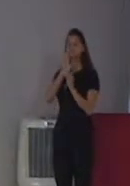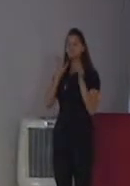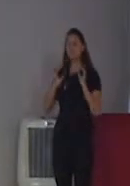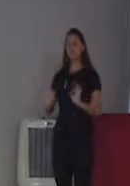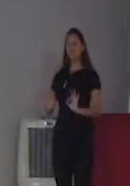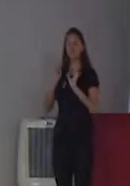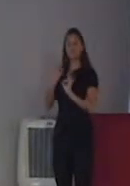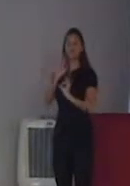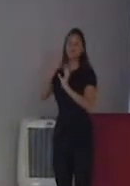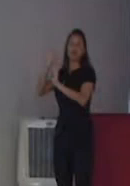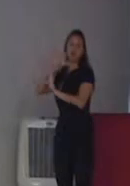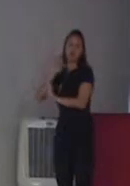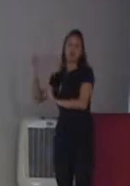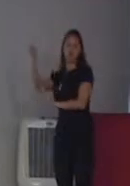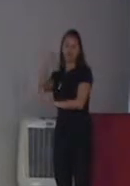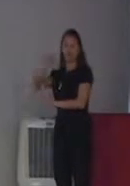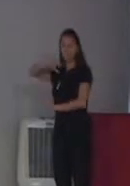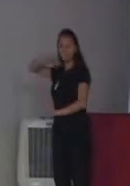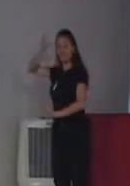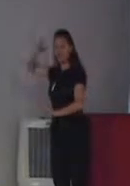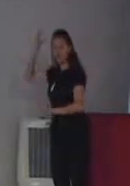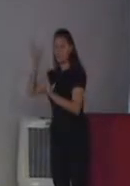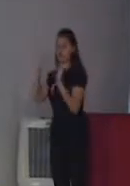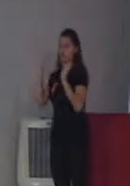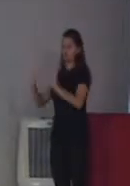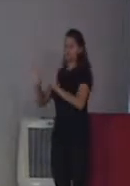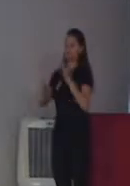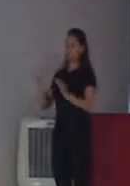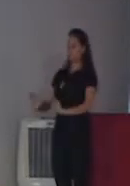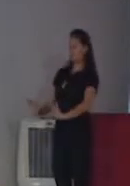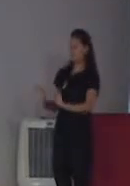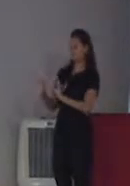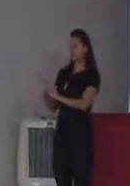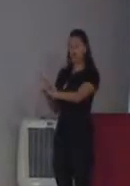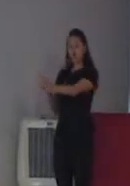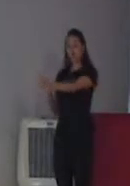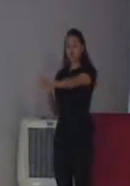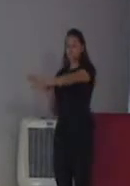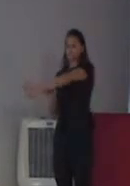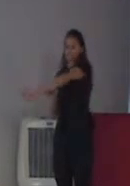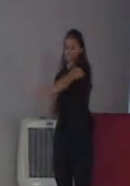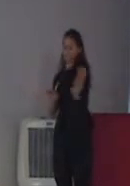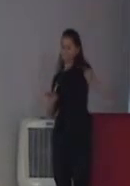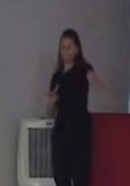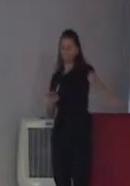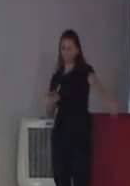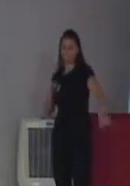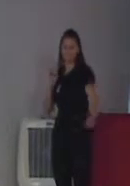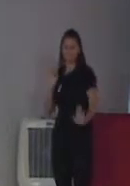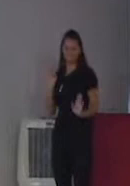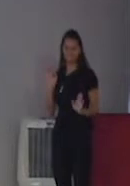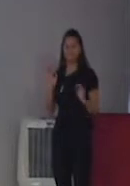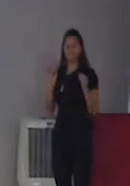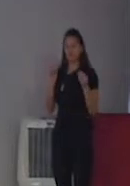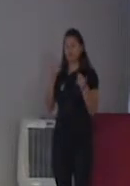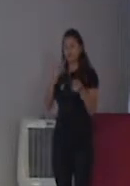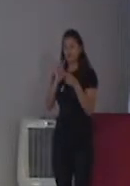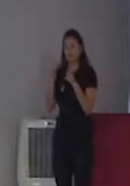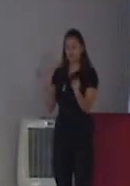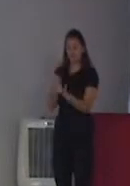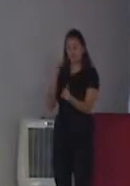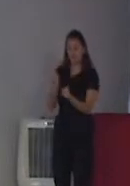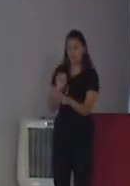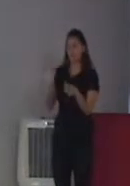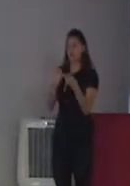el cuerpo perfecto? Los hombres, que sean blancos y que sean rubios. Por lo tanto, el resto... pues no vale, sí, incluso para producir, para